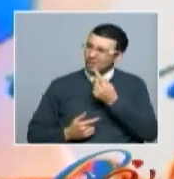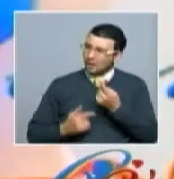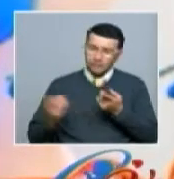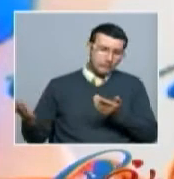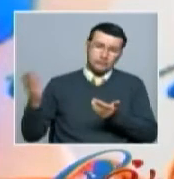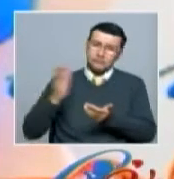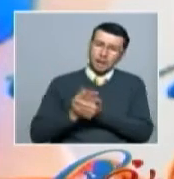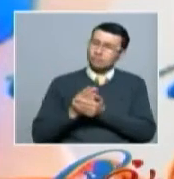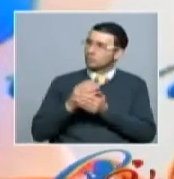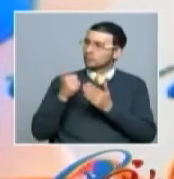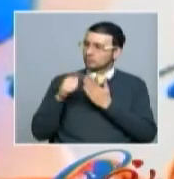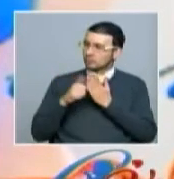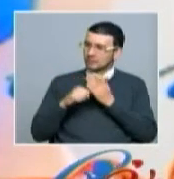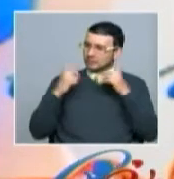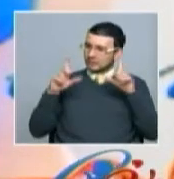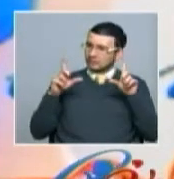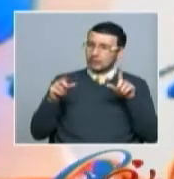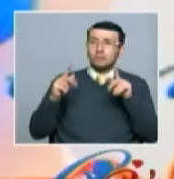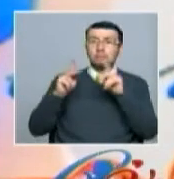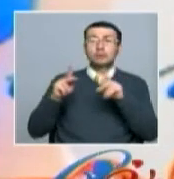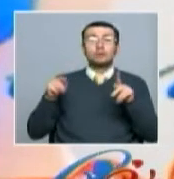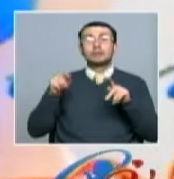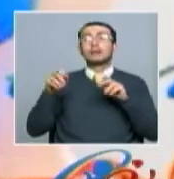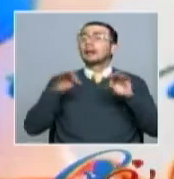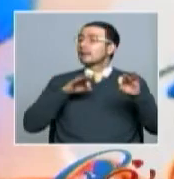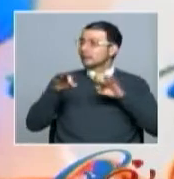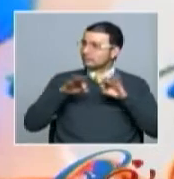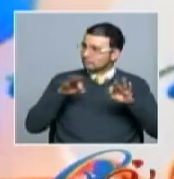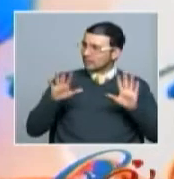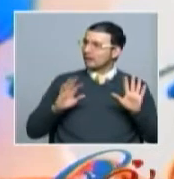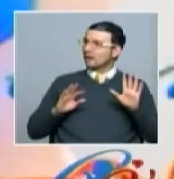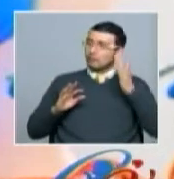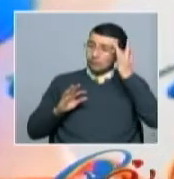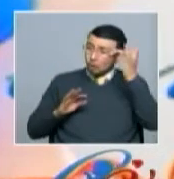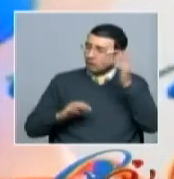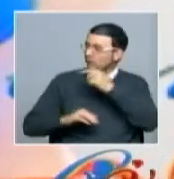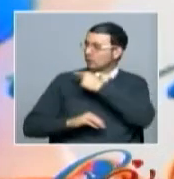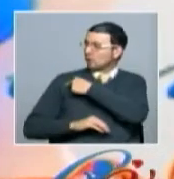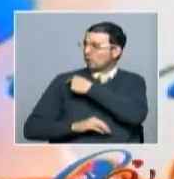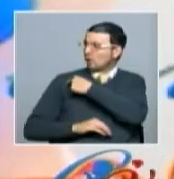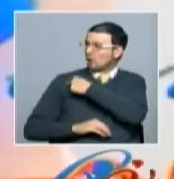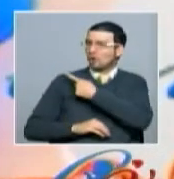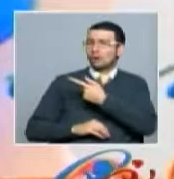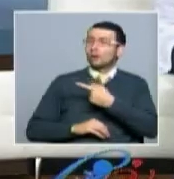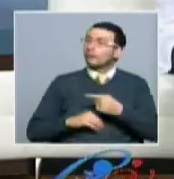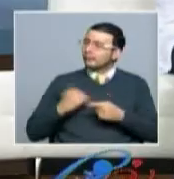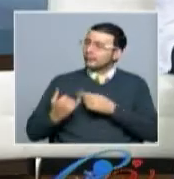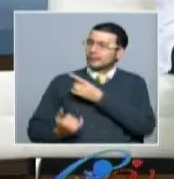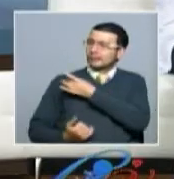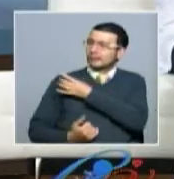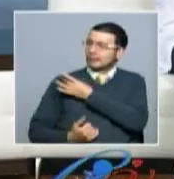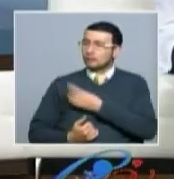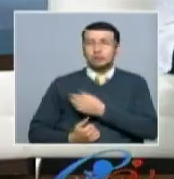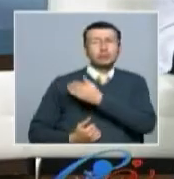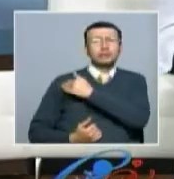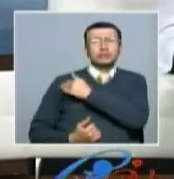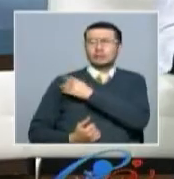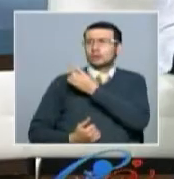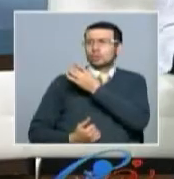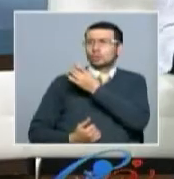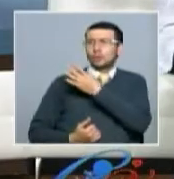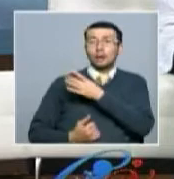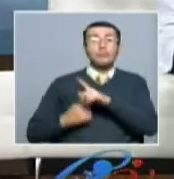programa de televisión, expliquémosle a la gente por qué ese dolor. Y usted finalmente me decía, es que me duele el hombro y